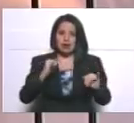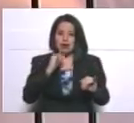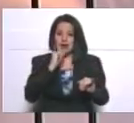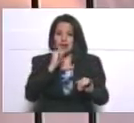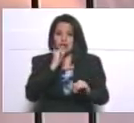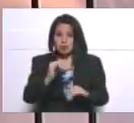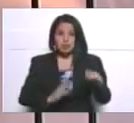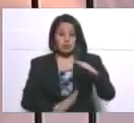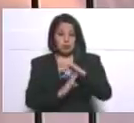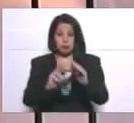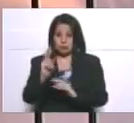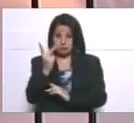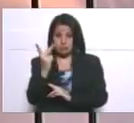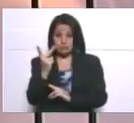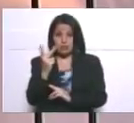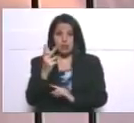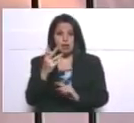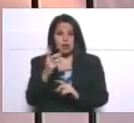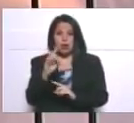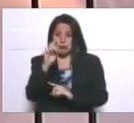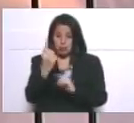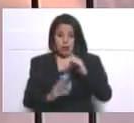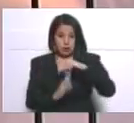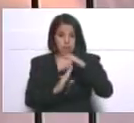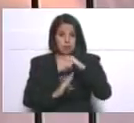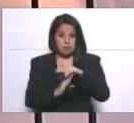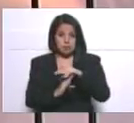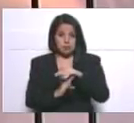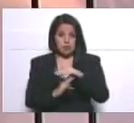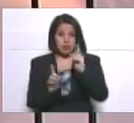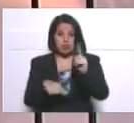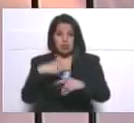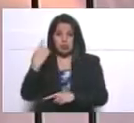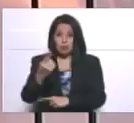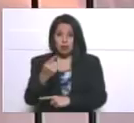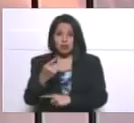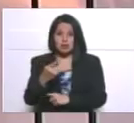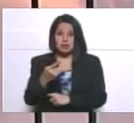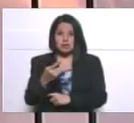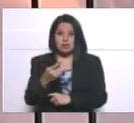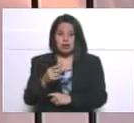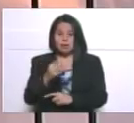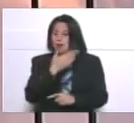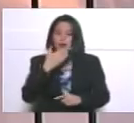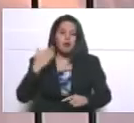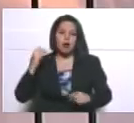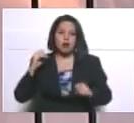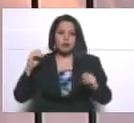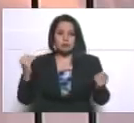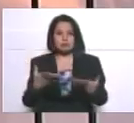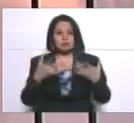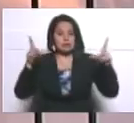segmento. Vamos a un corte para ir al segmento maravilloso